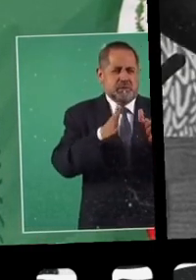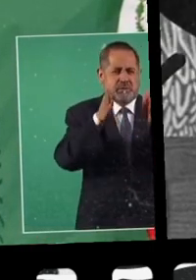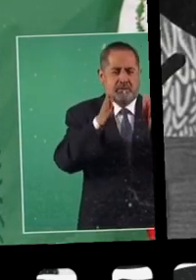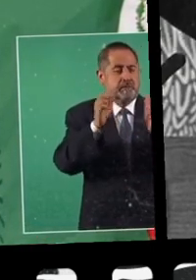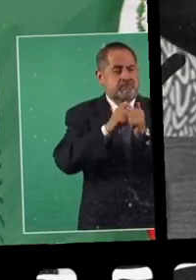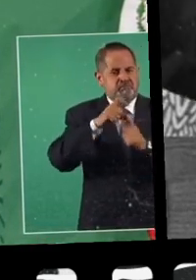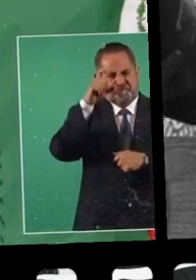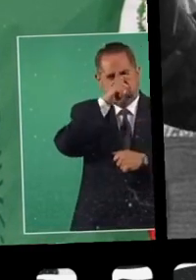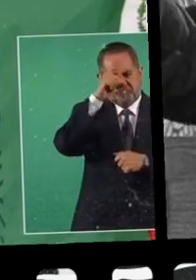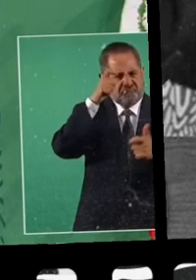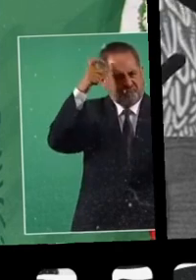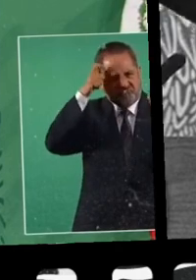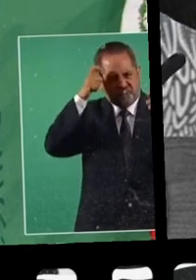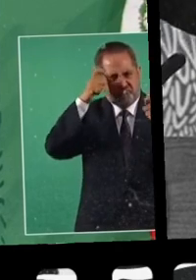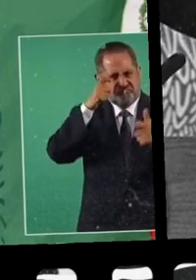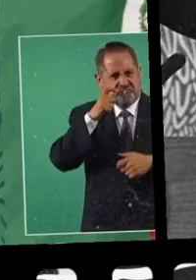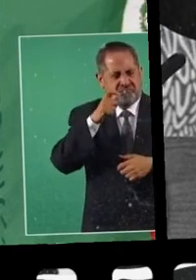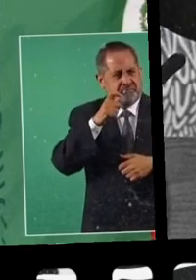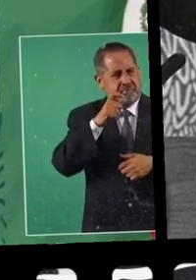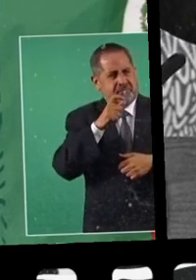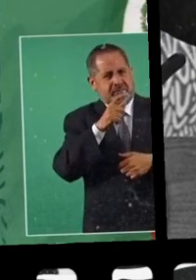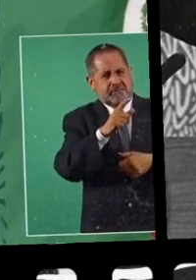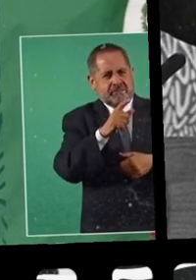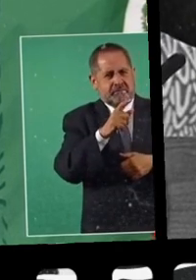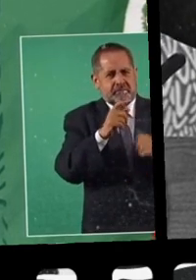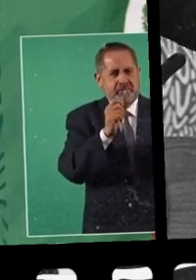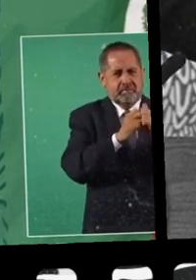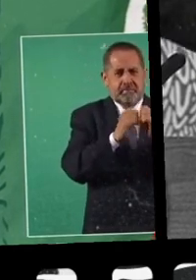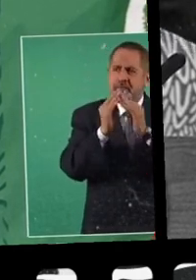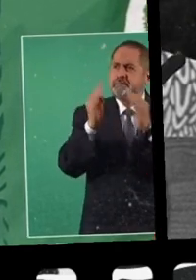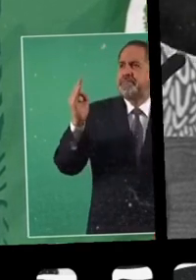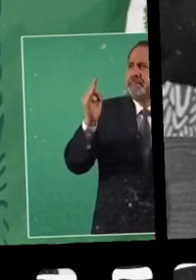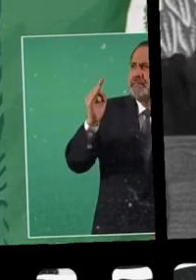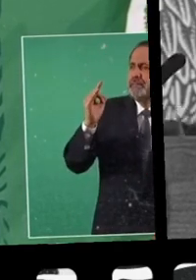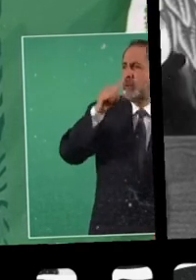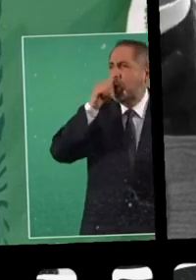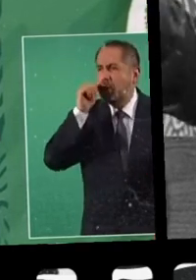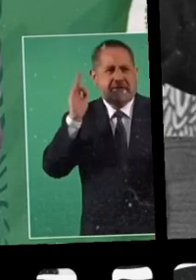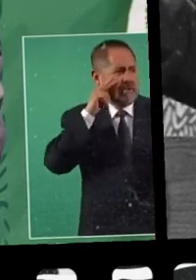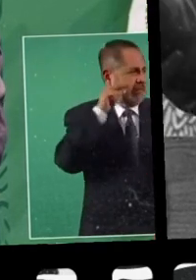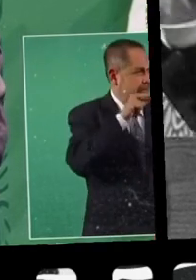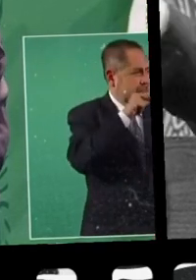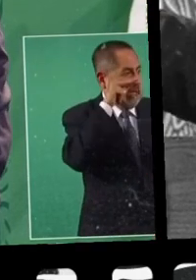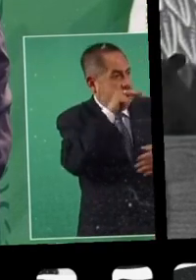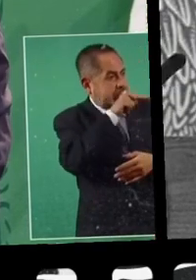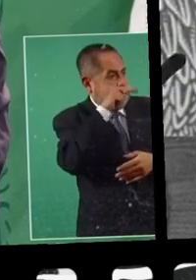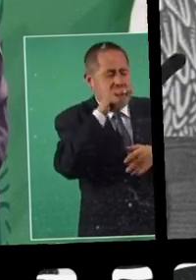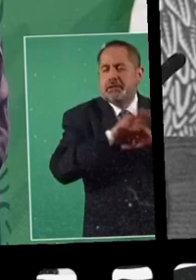con el águila y la corona, enfrente del retrato del presidente Juárez. Entonces, no quiero que el presidente Juárez siga